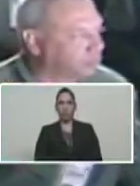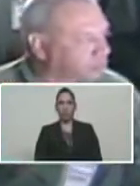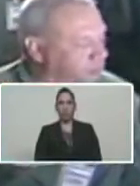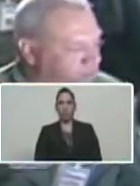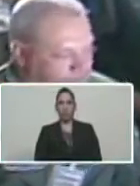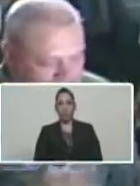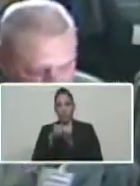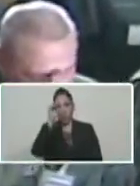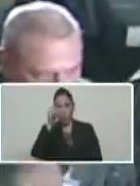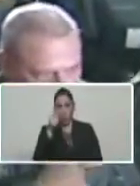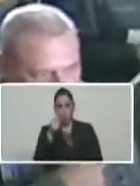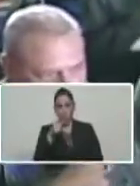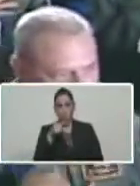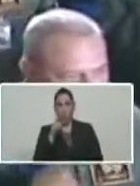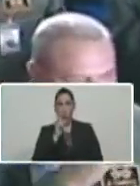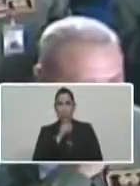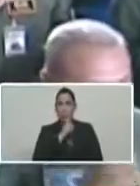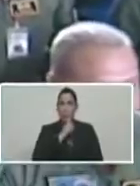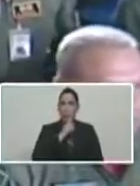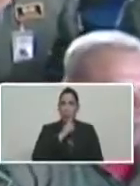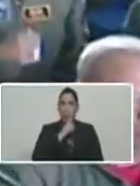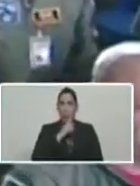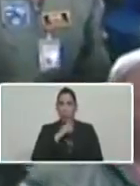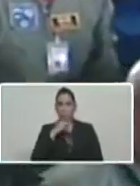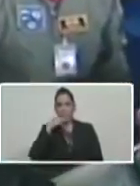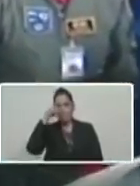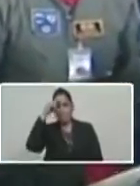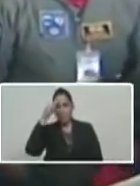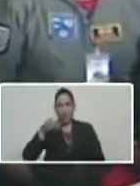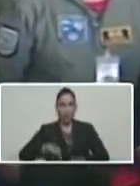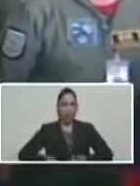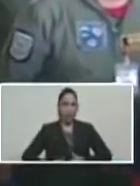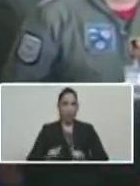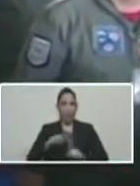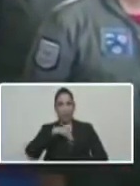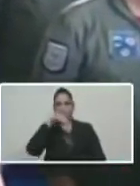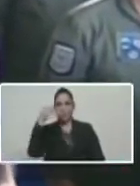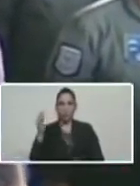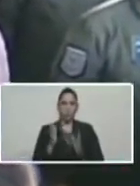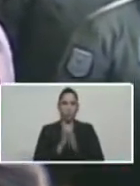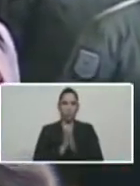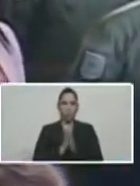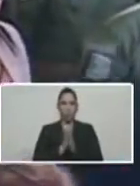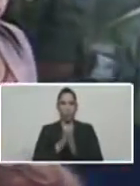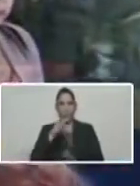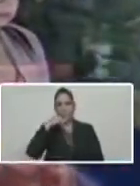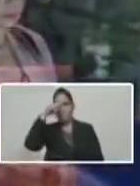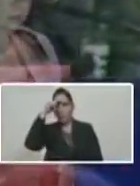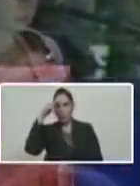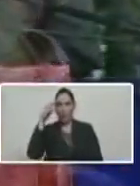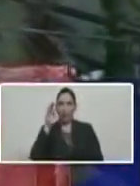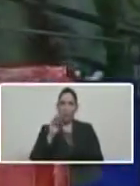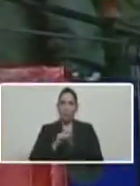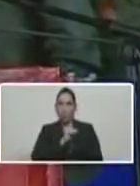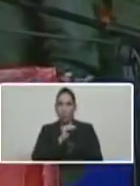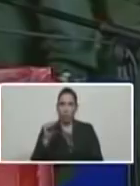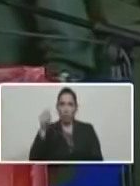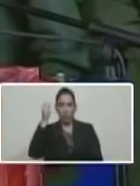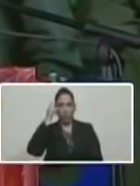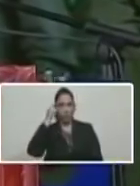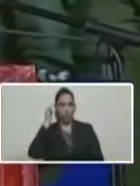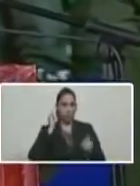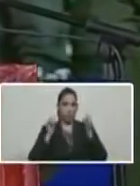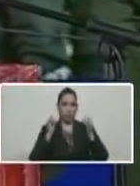En el nombre del Padre, y del Hijo, y del Espíritu Santo. Amén. Padre de bondad, en el día en que celebramos